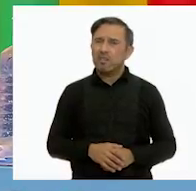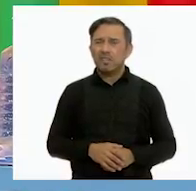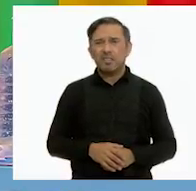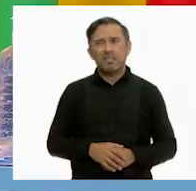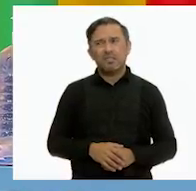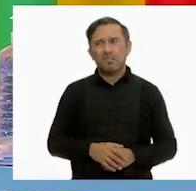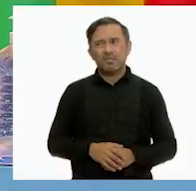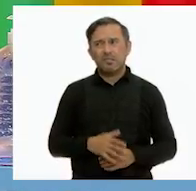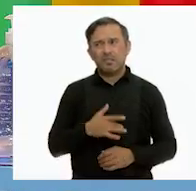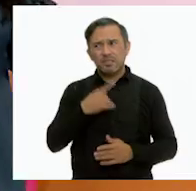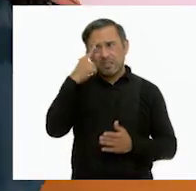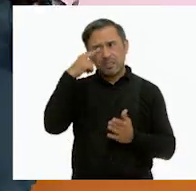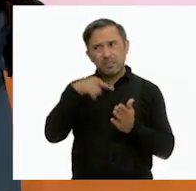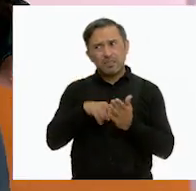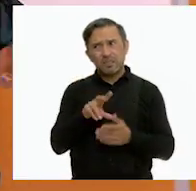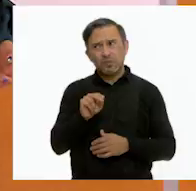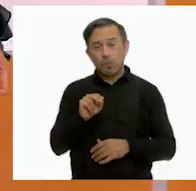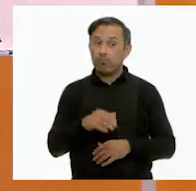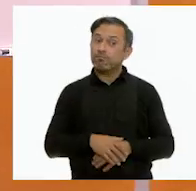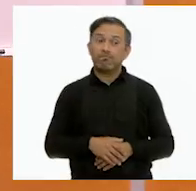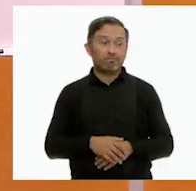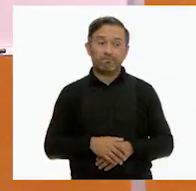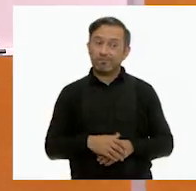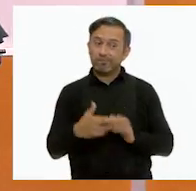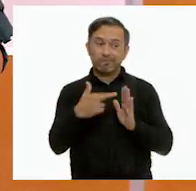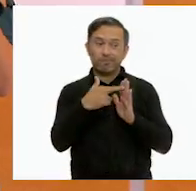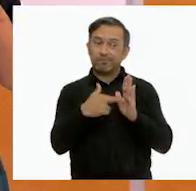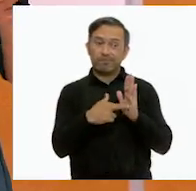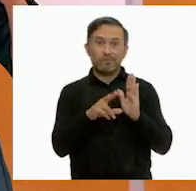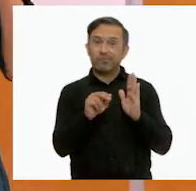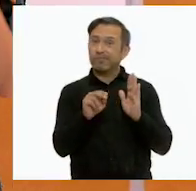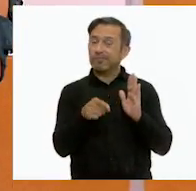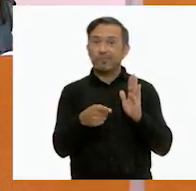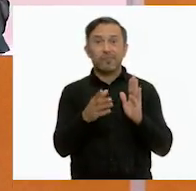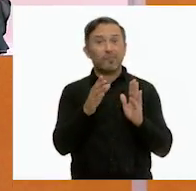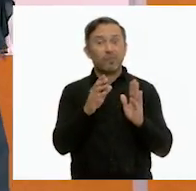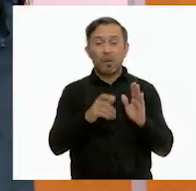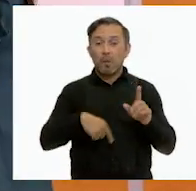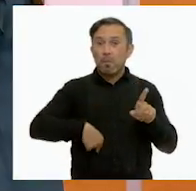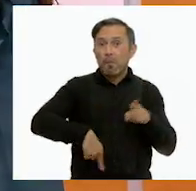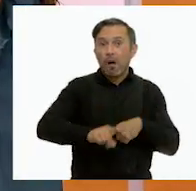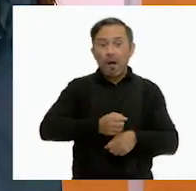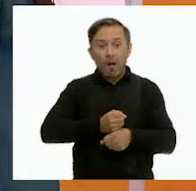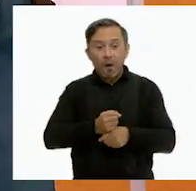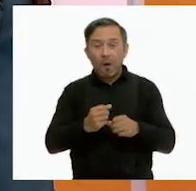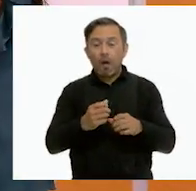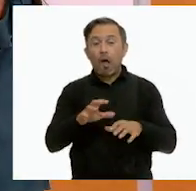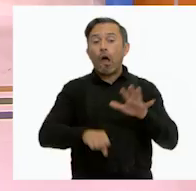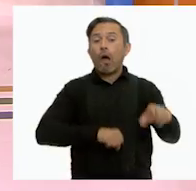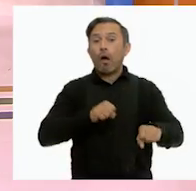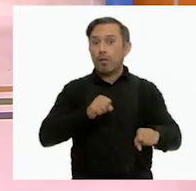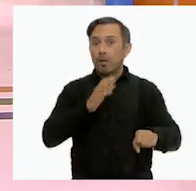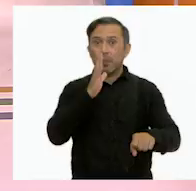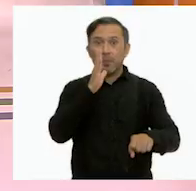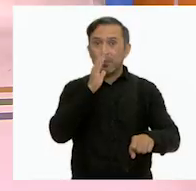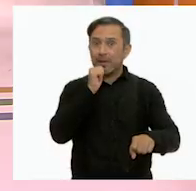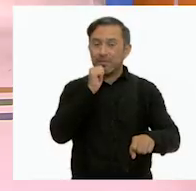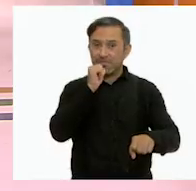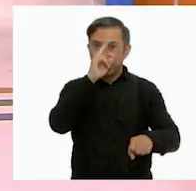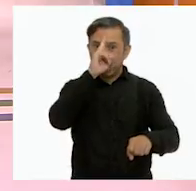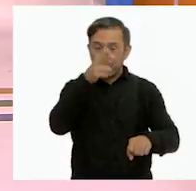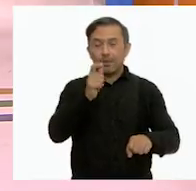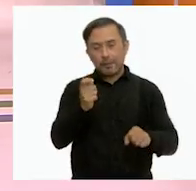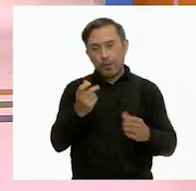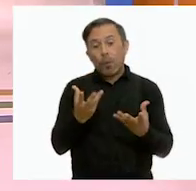Creo que no. No se podía hacer eso. Y ahí tenía que entrar nuestras reglas de convivencia. ¿Te parece